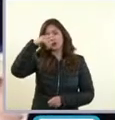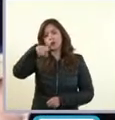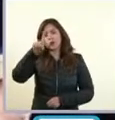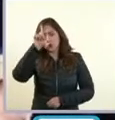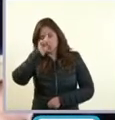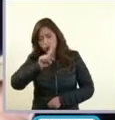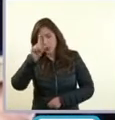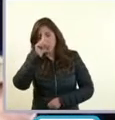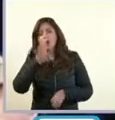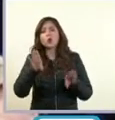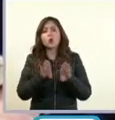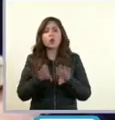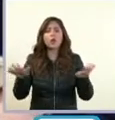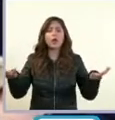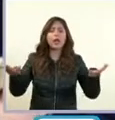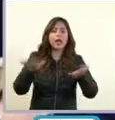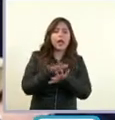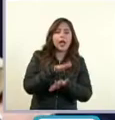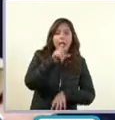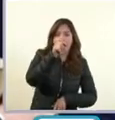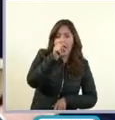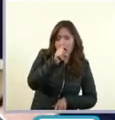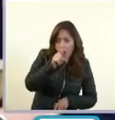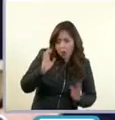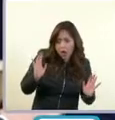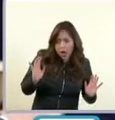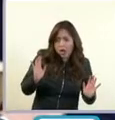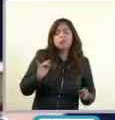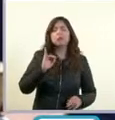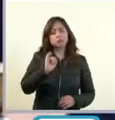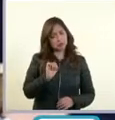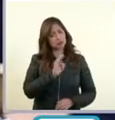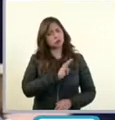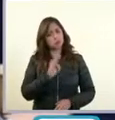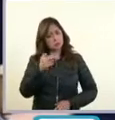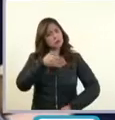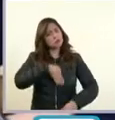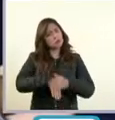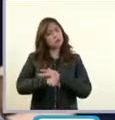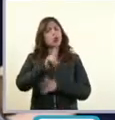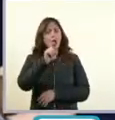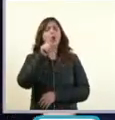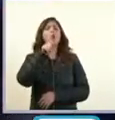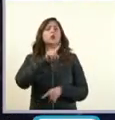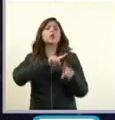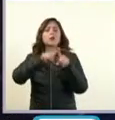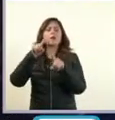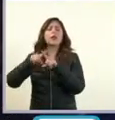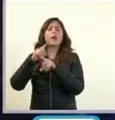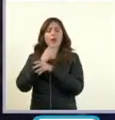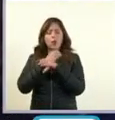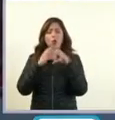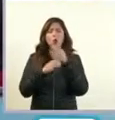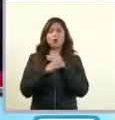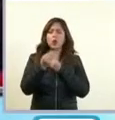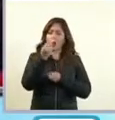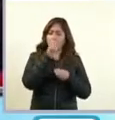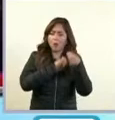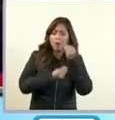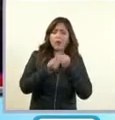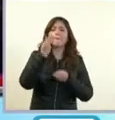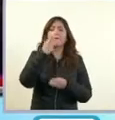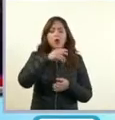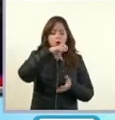dar, cámbialo por agua, ¿no? Cámbialo por agua, podemos tomar agua. Digo, Porque no te me puedes está- comer ciertas cosas, como nos has dicho, ¿no? Claro. La porción